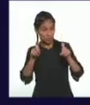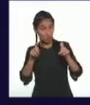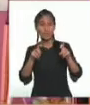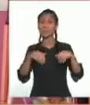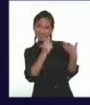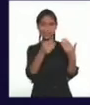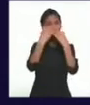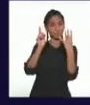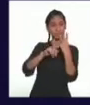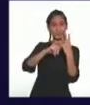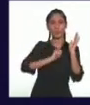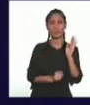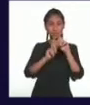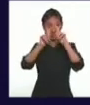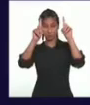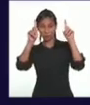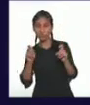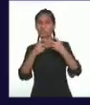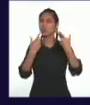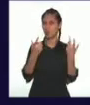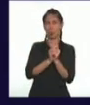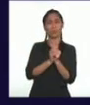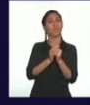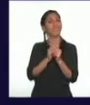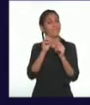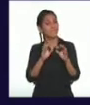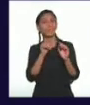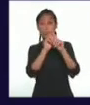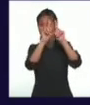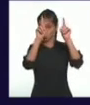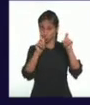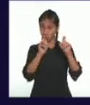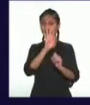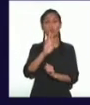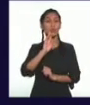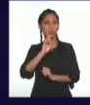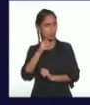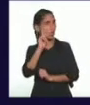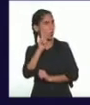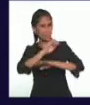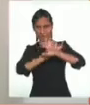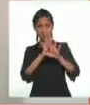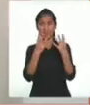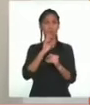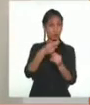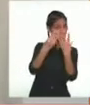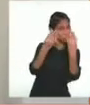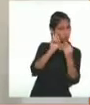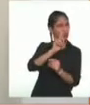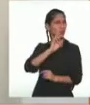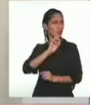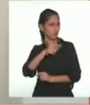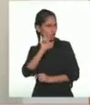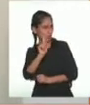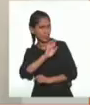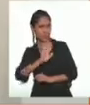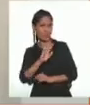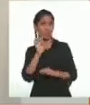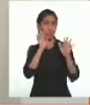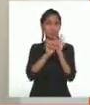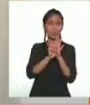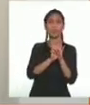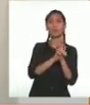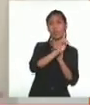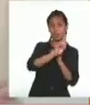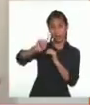con facilidad. Las preguntas solo deben tener una respuesta, para no confundir al participante. Como las preguntas de las capitales de los países